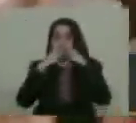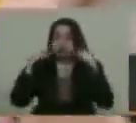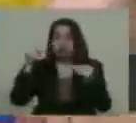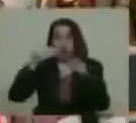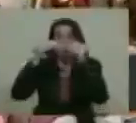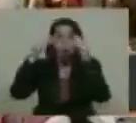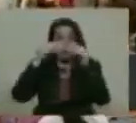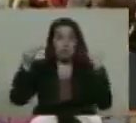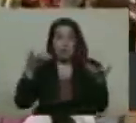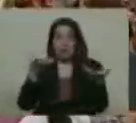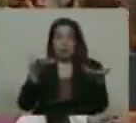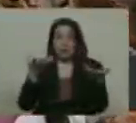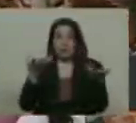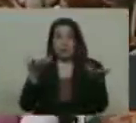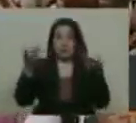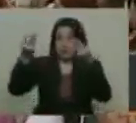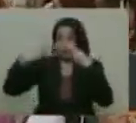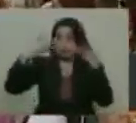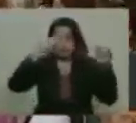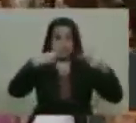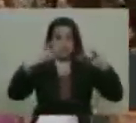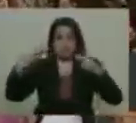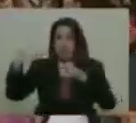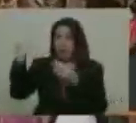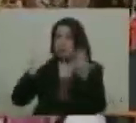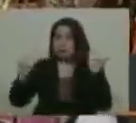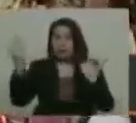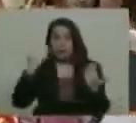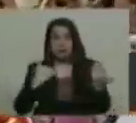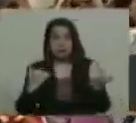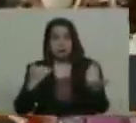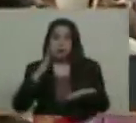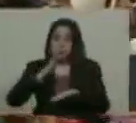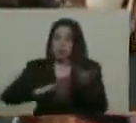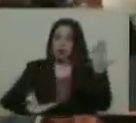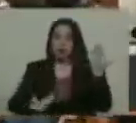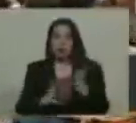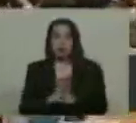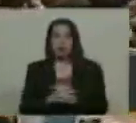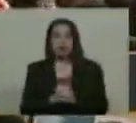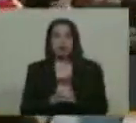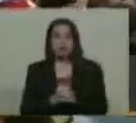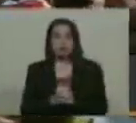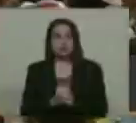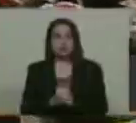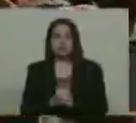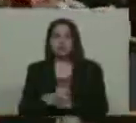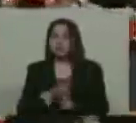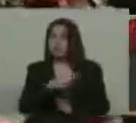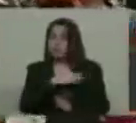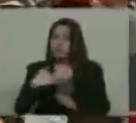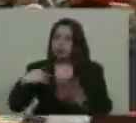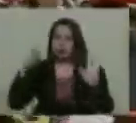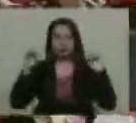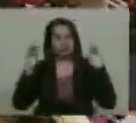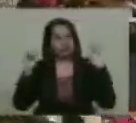esta niña. Ven, vamos pues. Yo quiero despedirme de